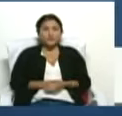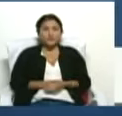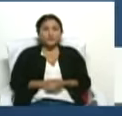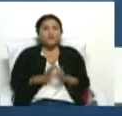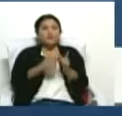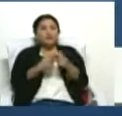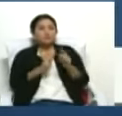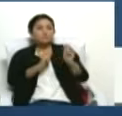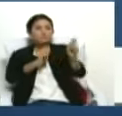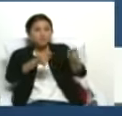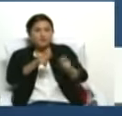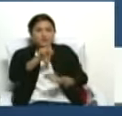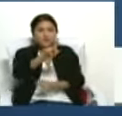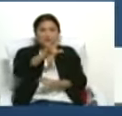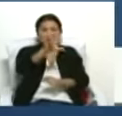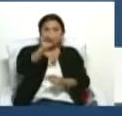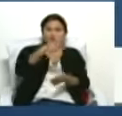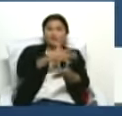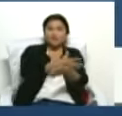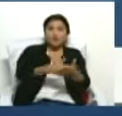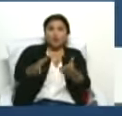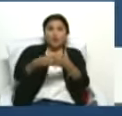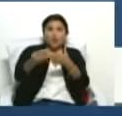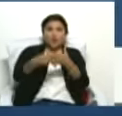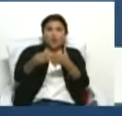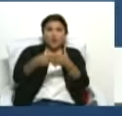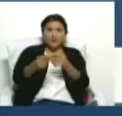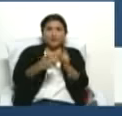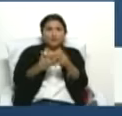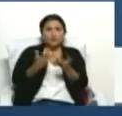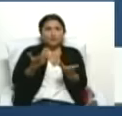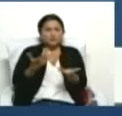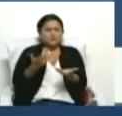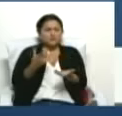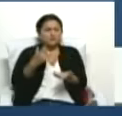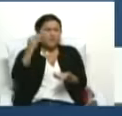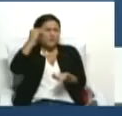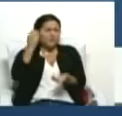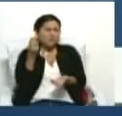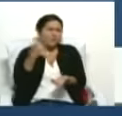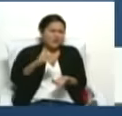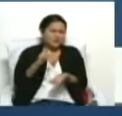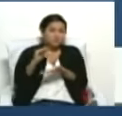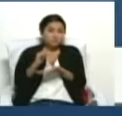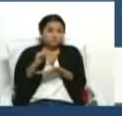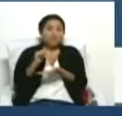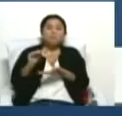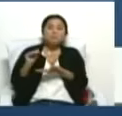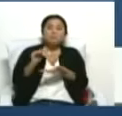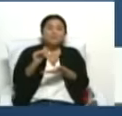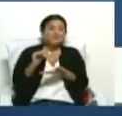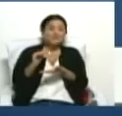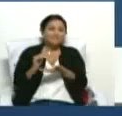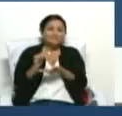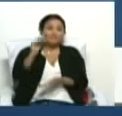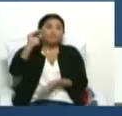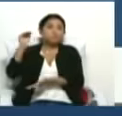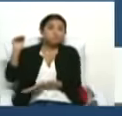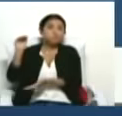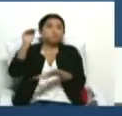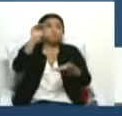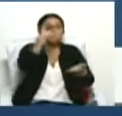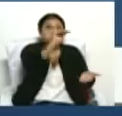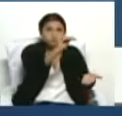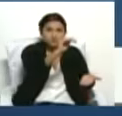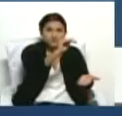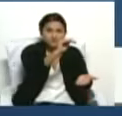entregaron casi 130 millones de dólares. Para mí siempre es más. Ellos dirán así, pero la cifra seguramente real